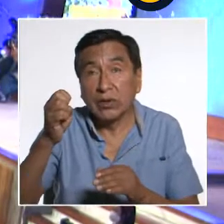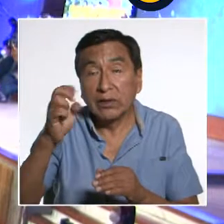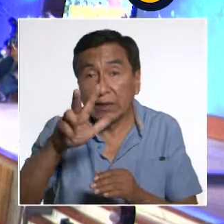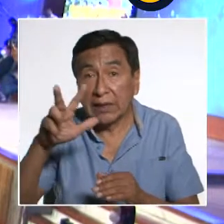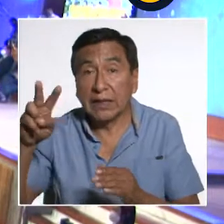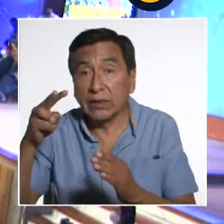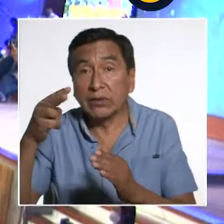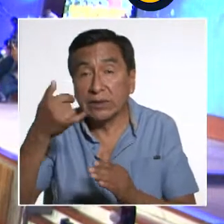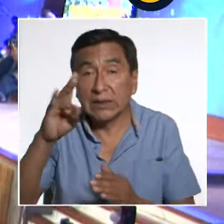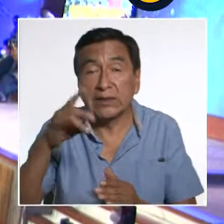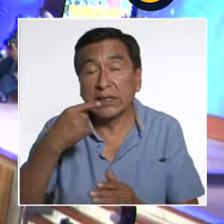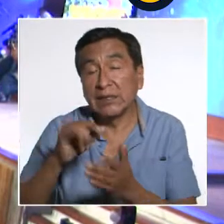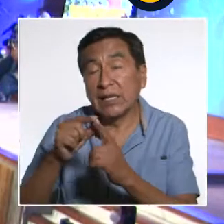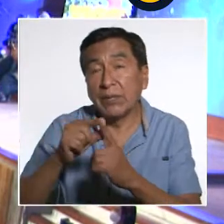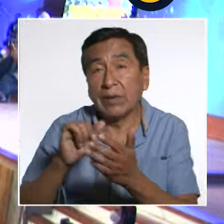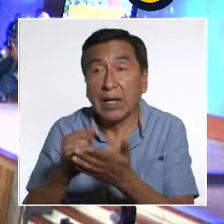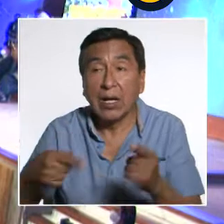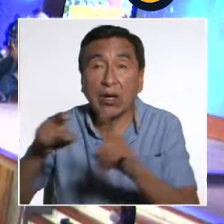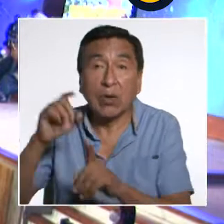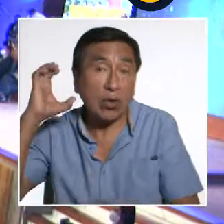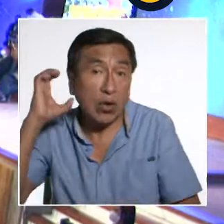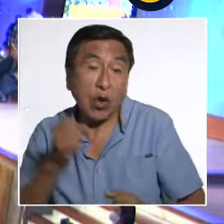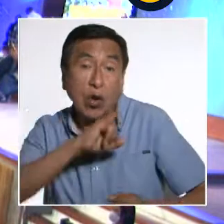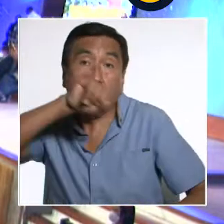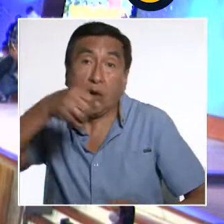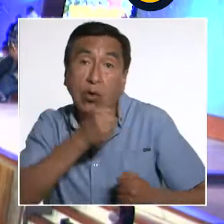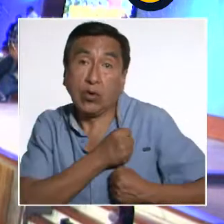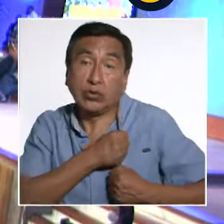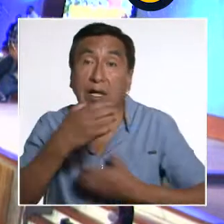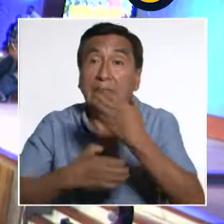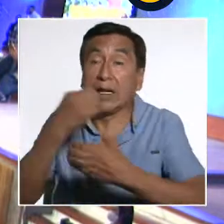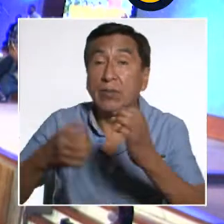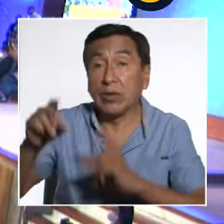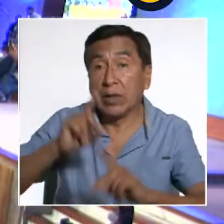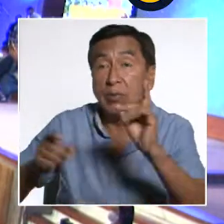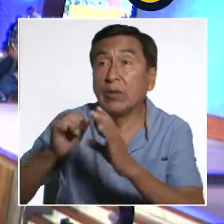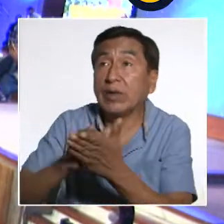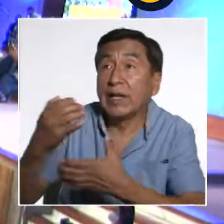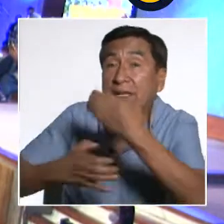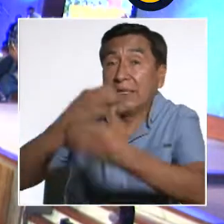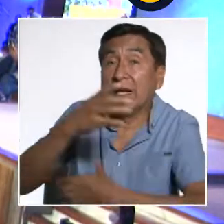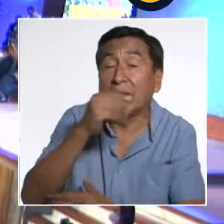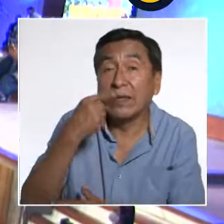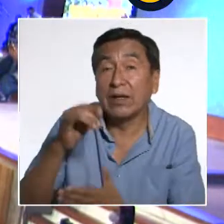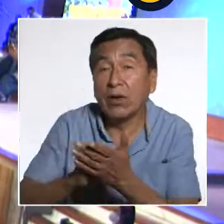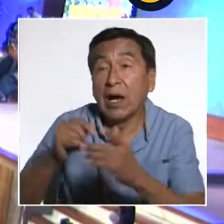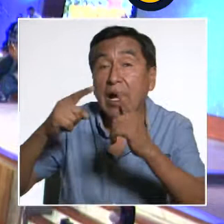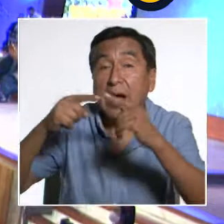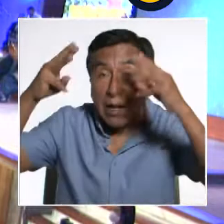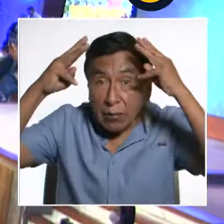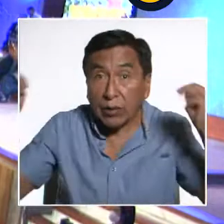palabra: cuando oyó Josué el clamor del pueblo que gritaba, dijo a